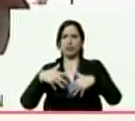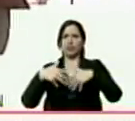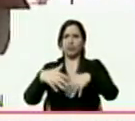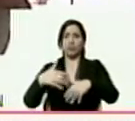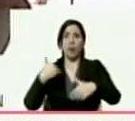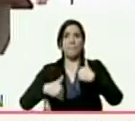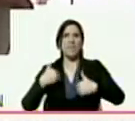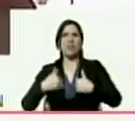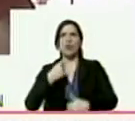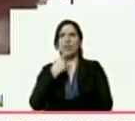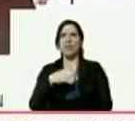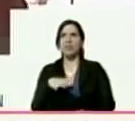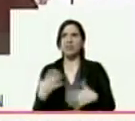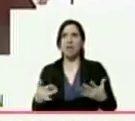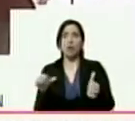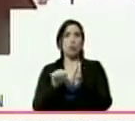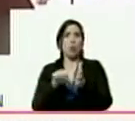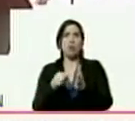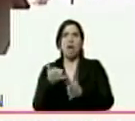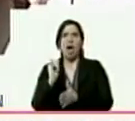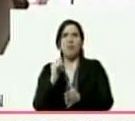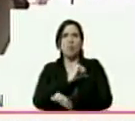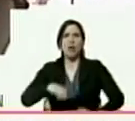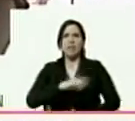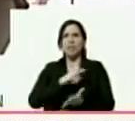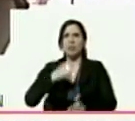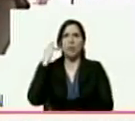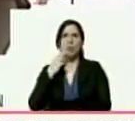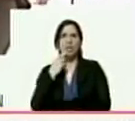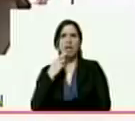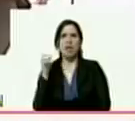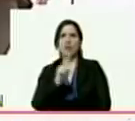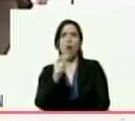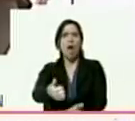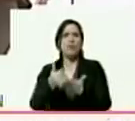¿qué decían? ¿Dónde está la Guardia Nacional que no nos ayuda?